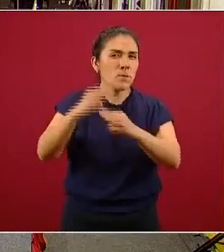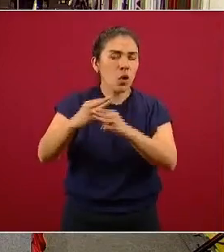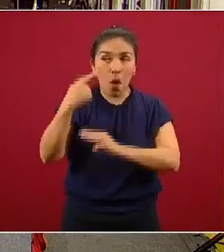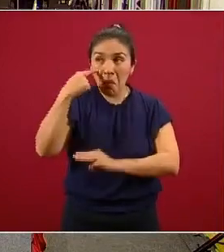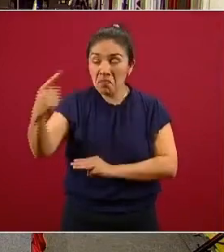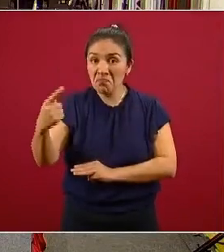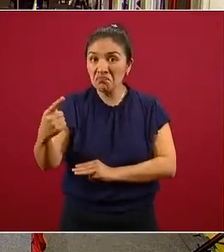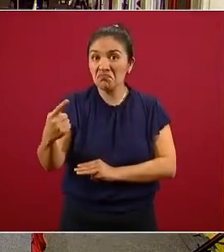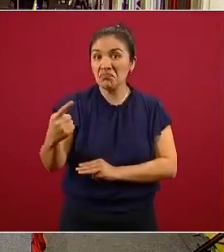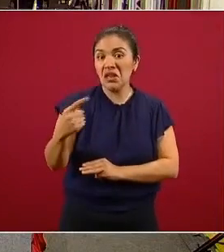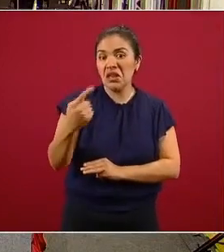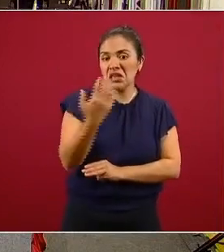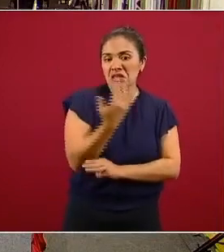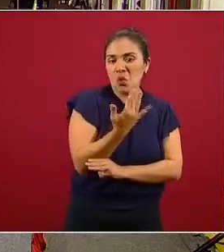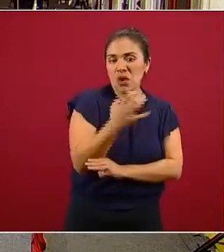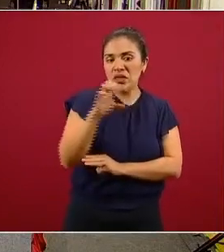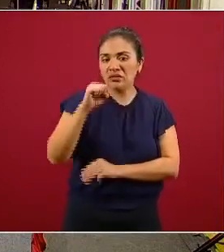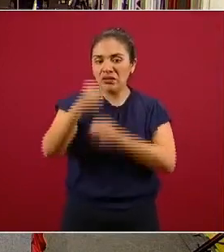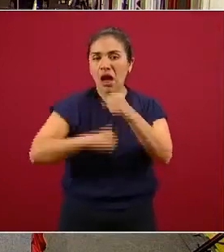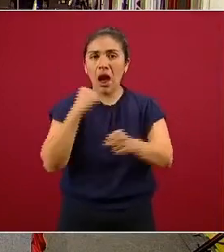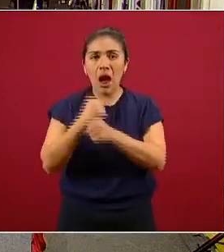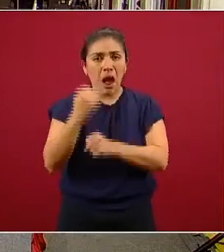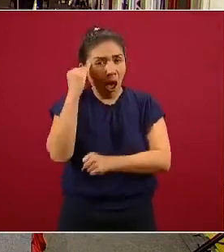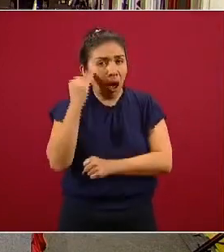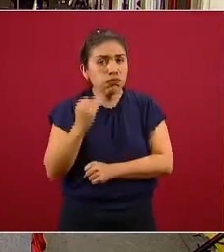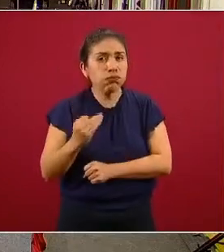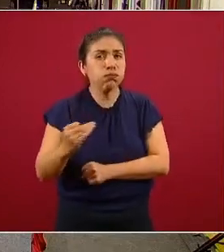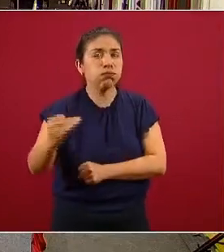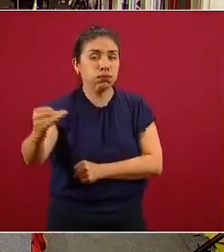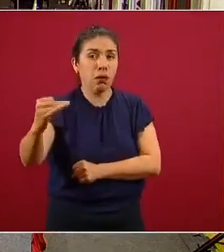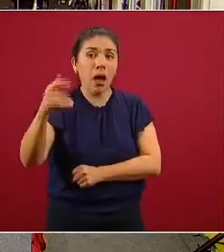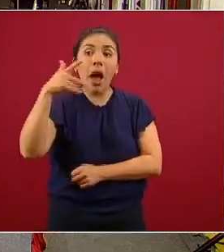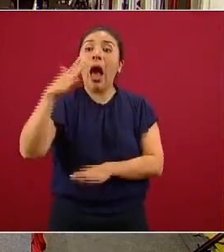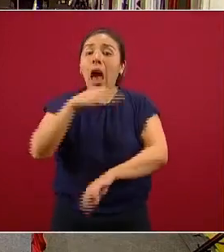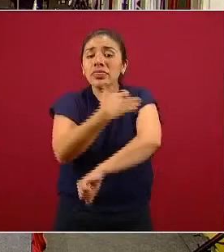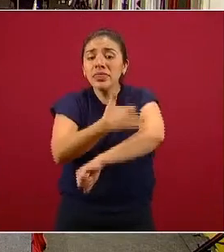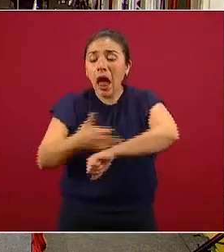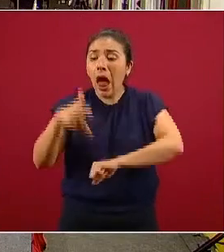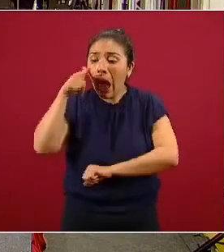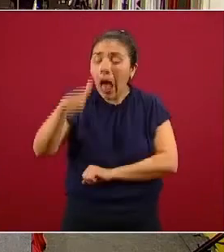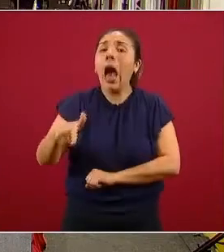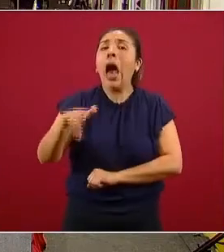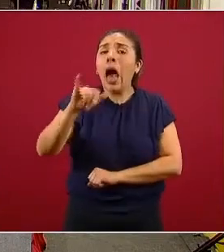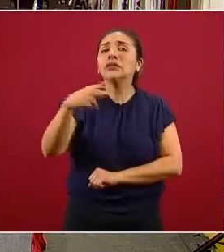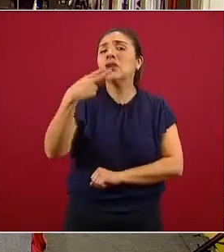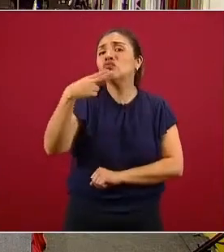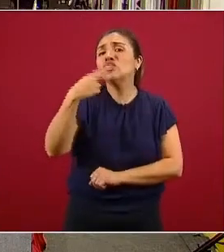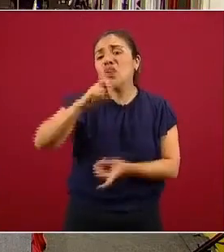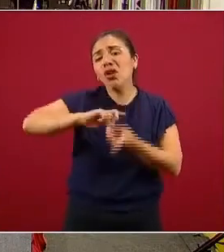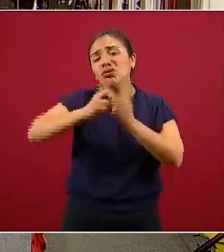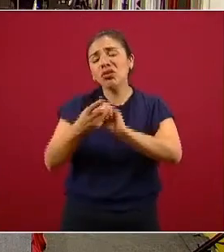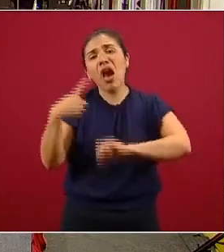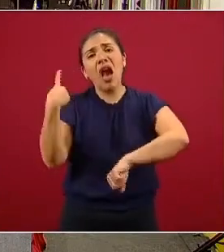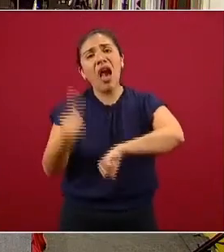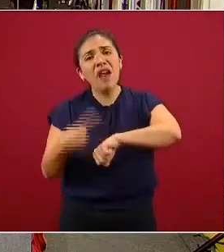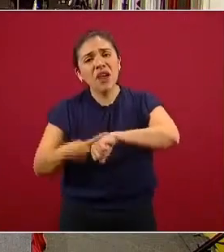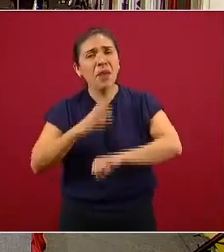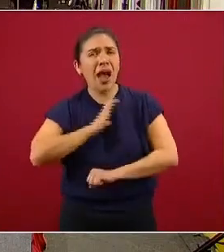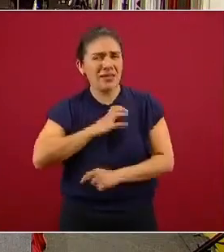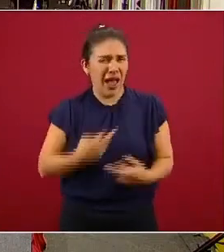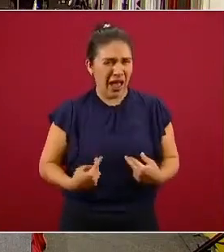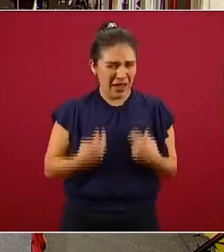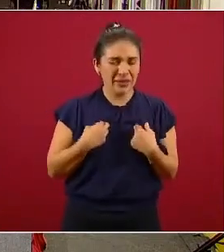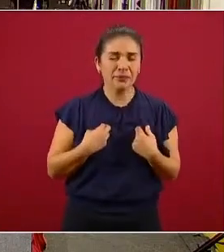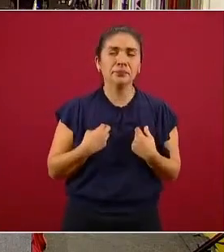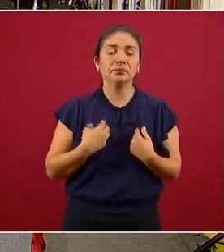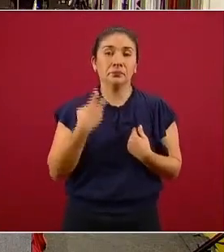50 a 60 años en reconocer que su producto era adictivo me enfermaba y mataba tenía en